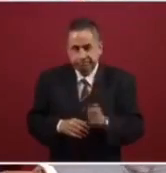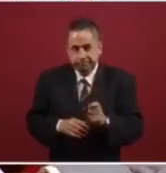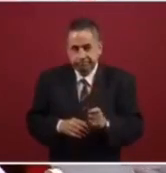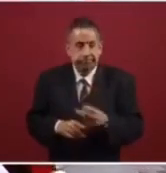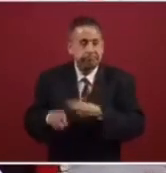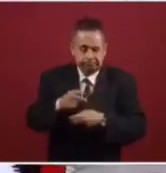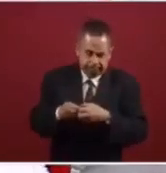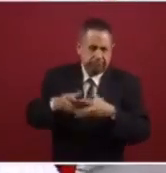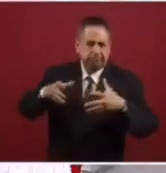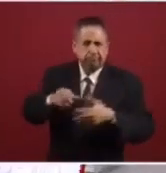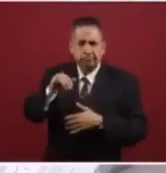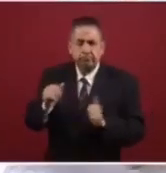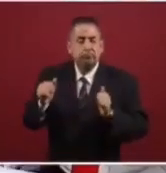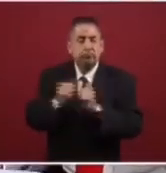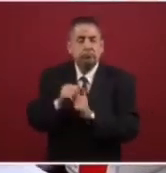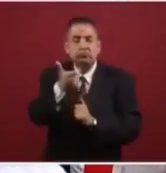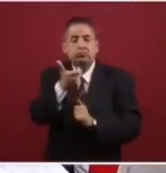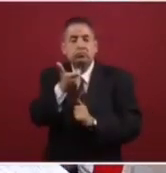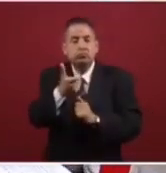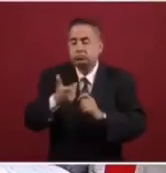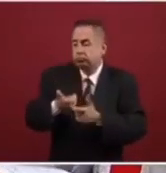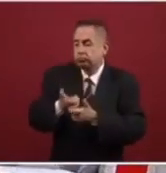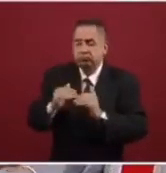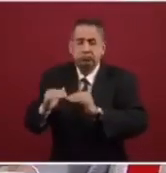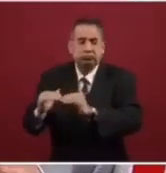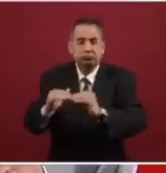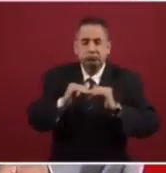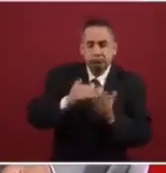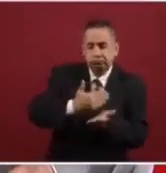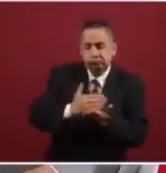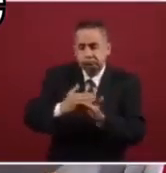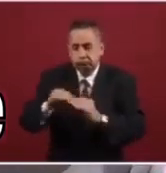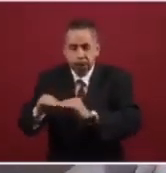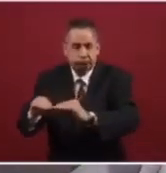sino es también cómo se distribuye el ingreso.